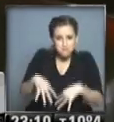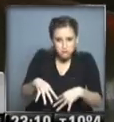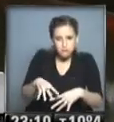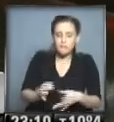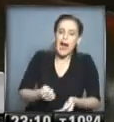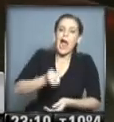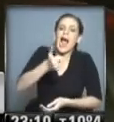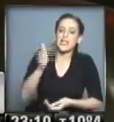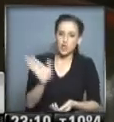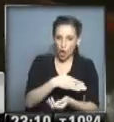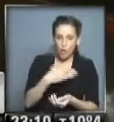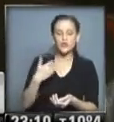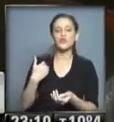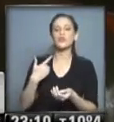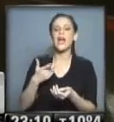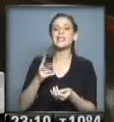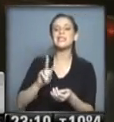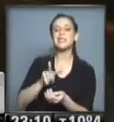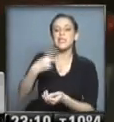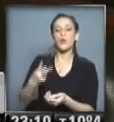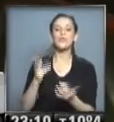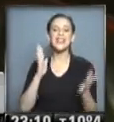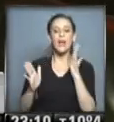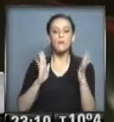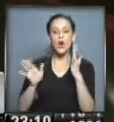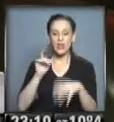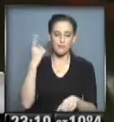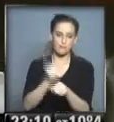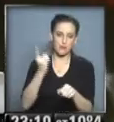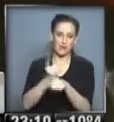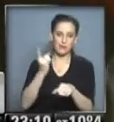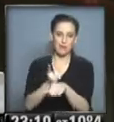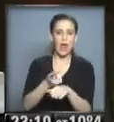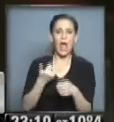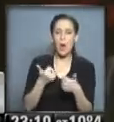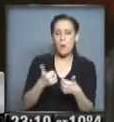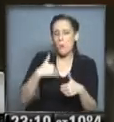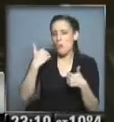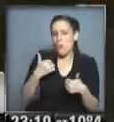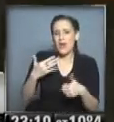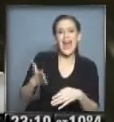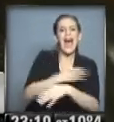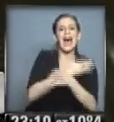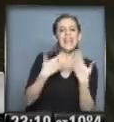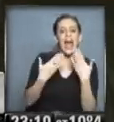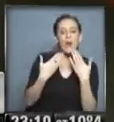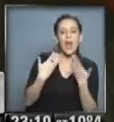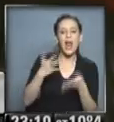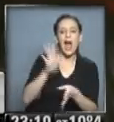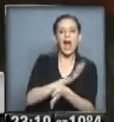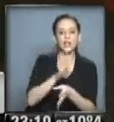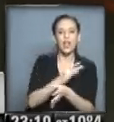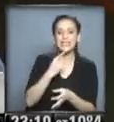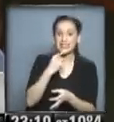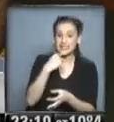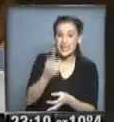mayoría de en terapia la segunda temporada que empezó con este primer capítulo fantástico antes de hablar con los actores te digo por qué no les